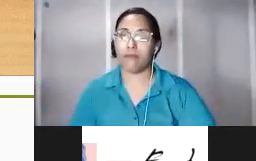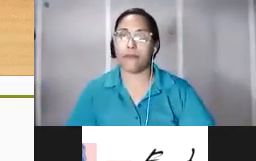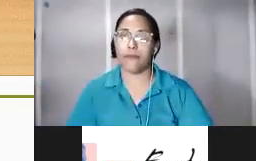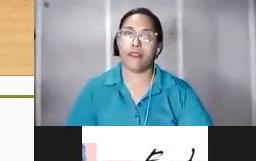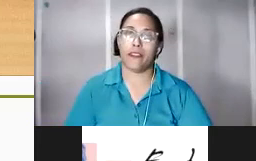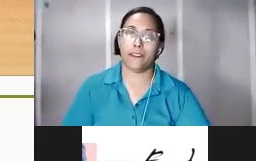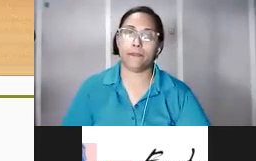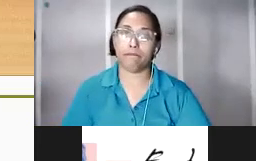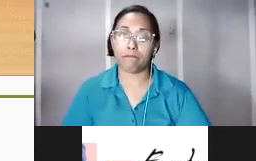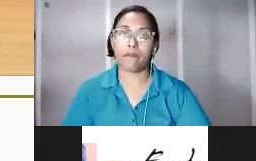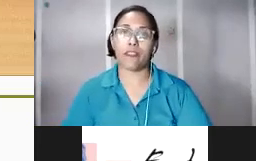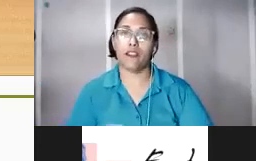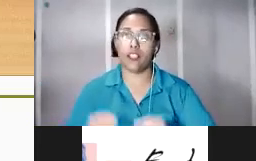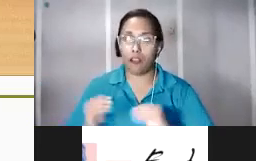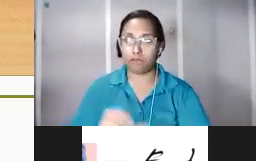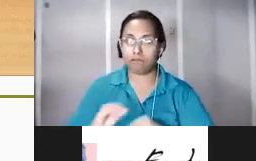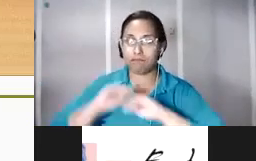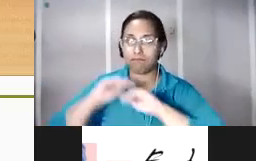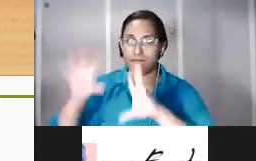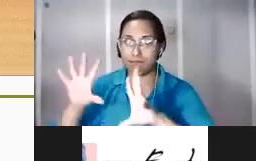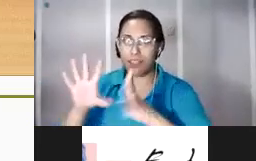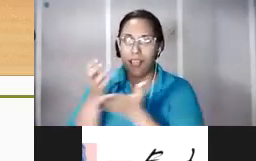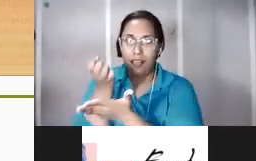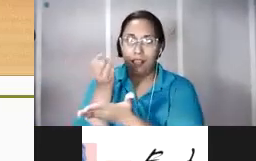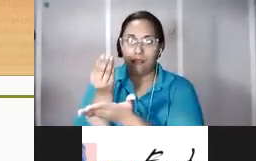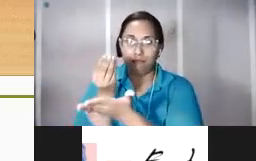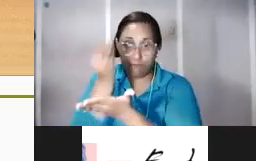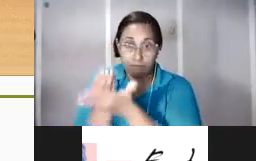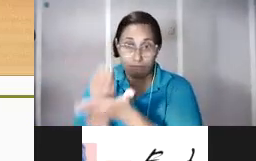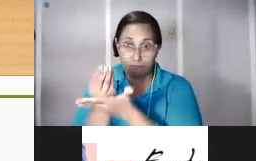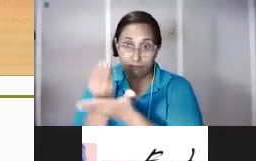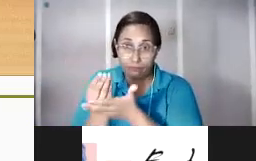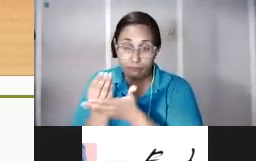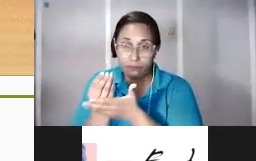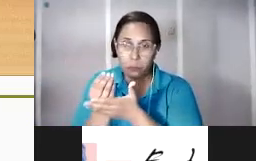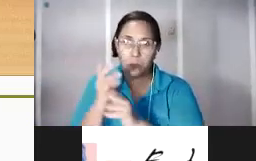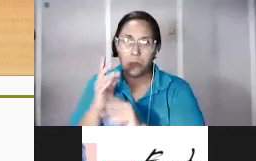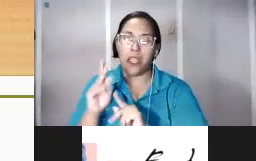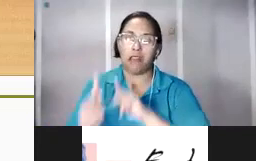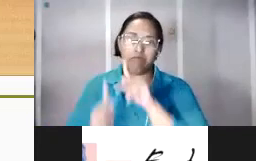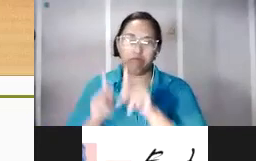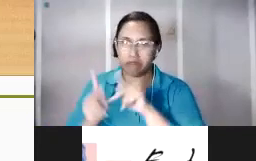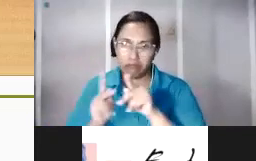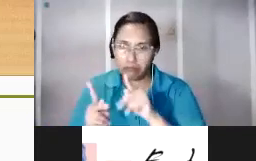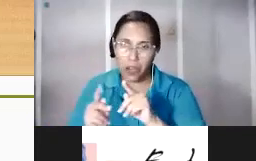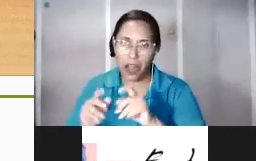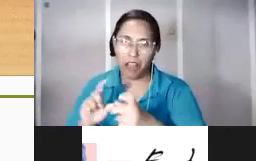enarbolando la discursividad de la prosperidad y la civilización, se amordaza y